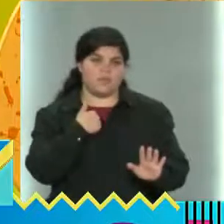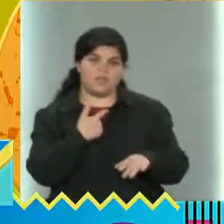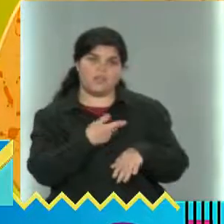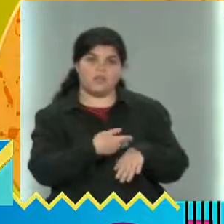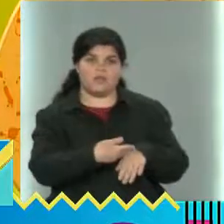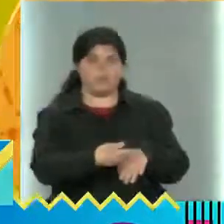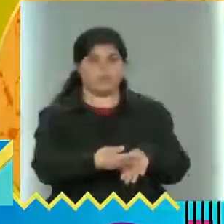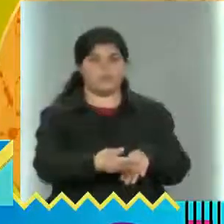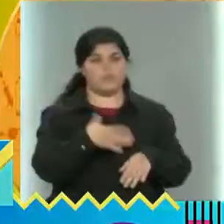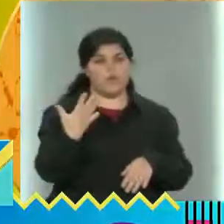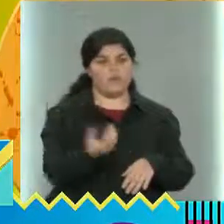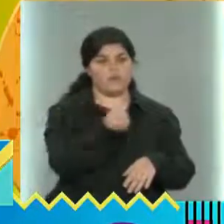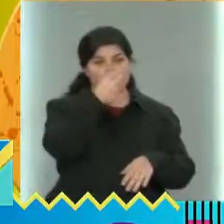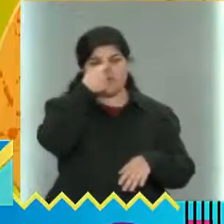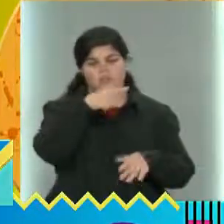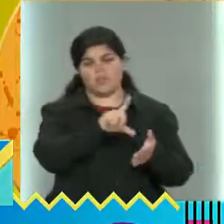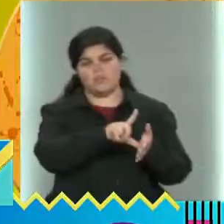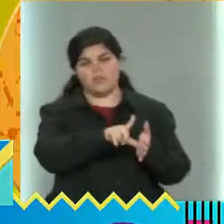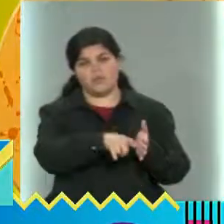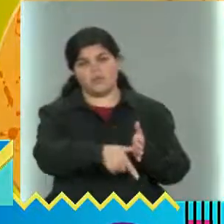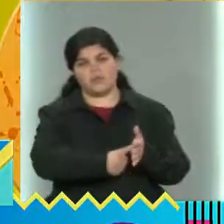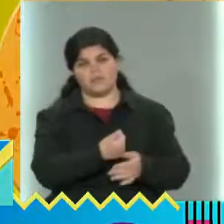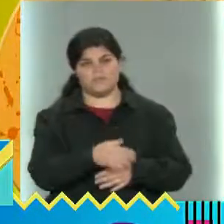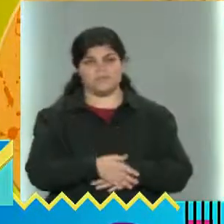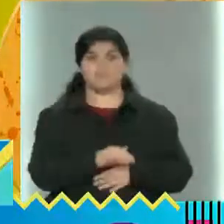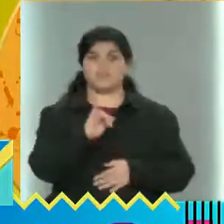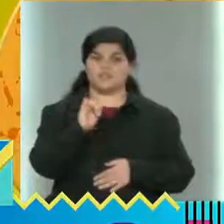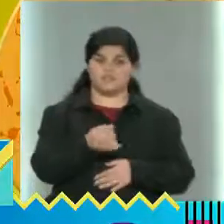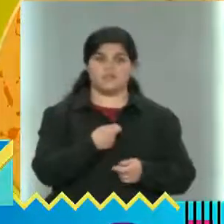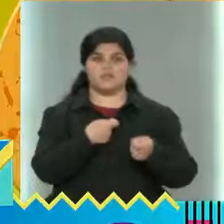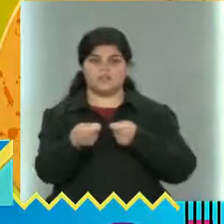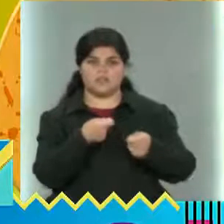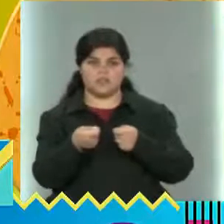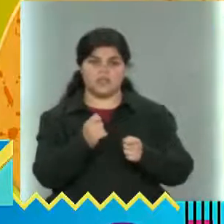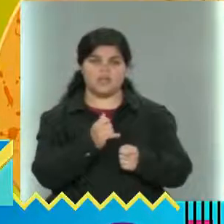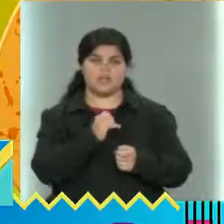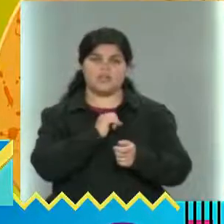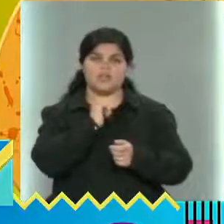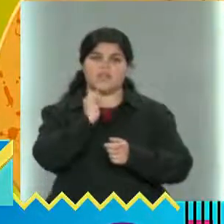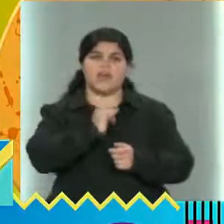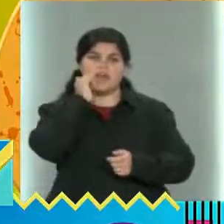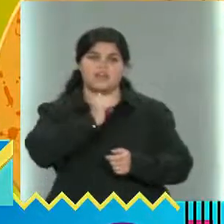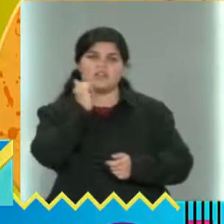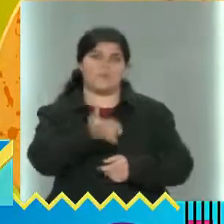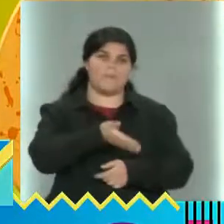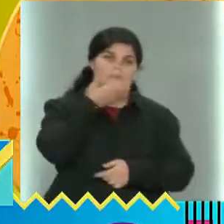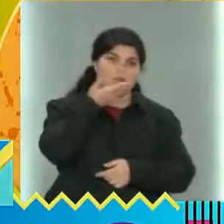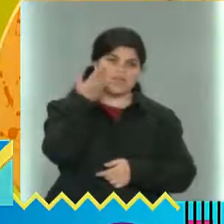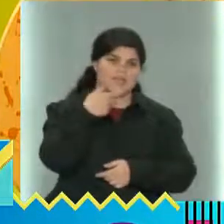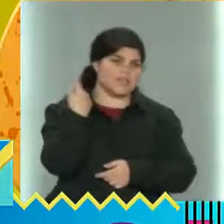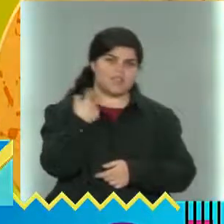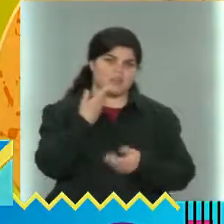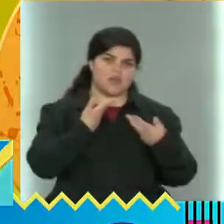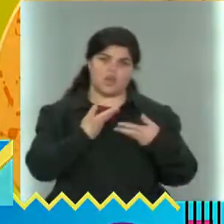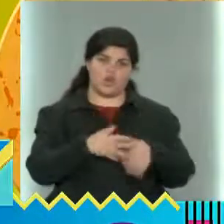tiempo concretarlos. Sí, haciendo cuestiones por el lado de lo narrativo, no tanto de la poesía, que fue a lo que siempre me